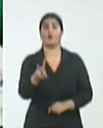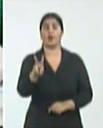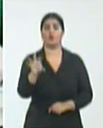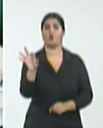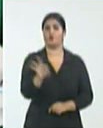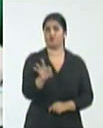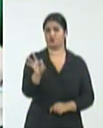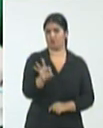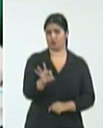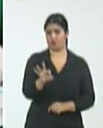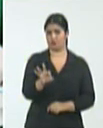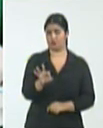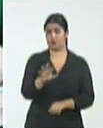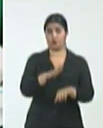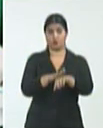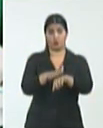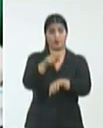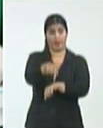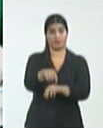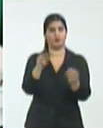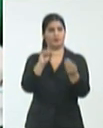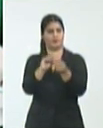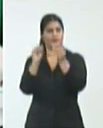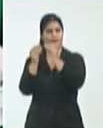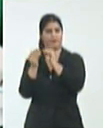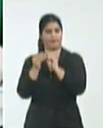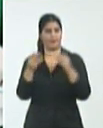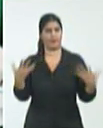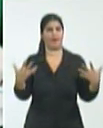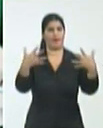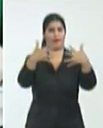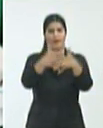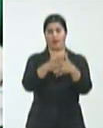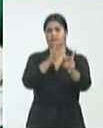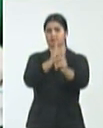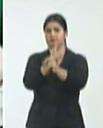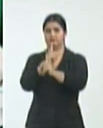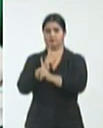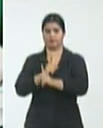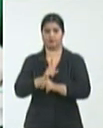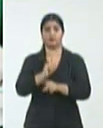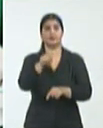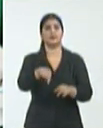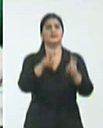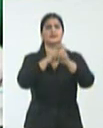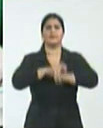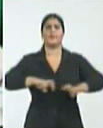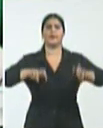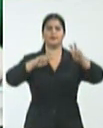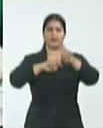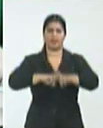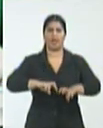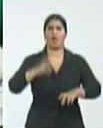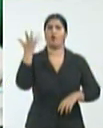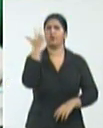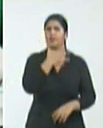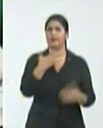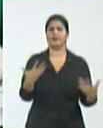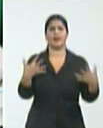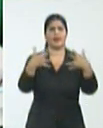Por eso se profundiza para identificar todos los contactos, se aíslan en estos momentos en sus